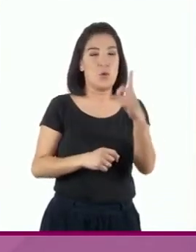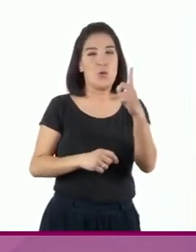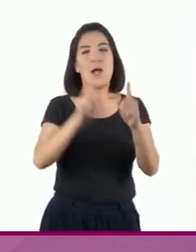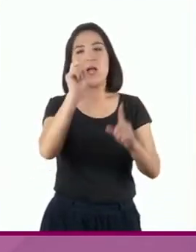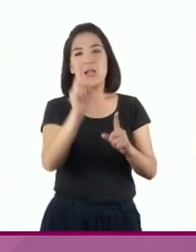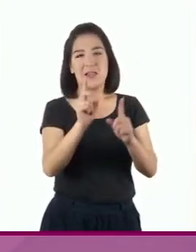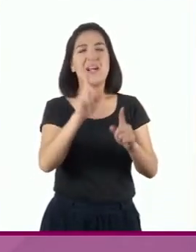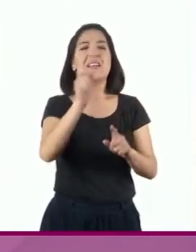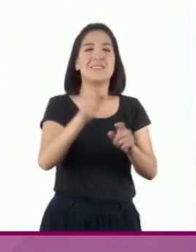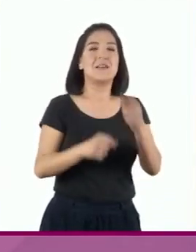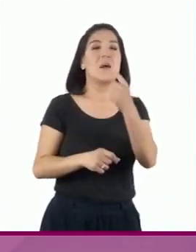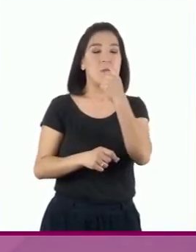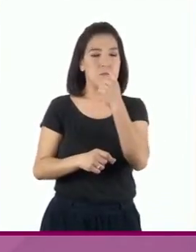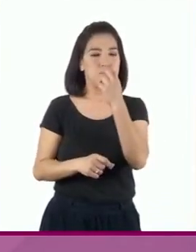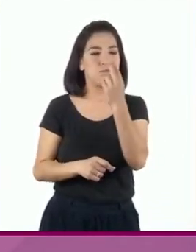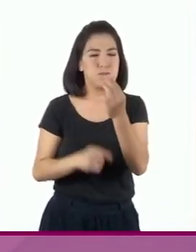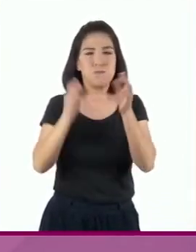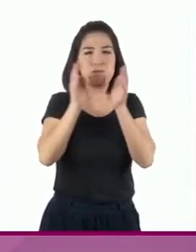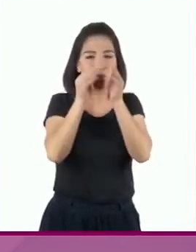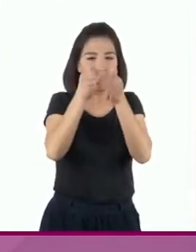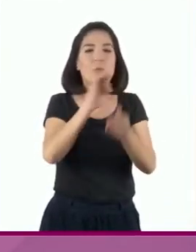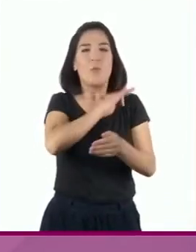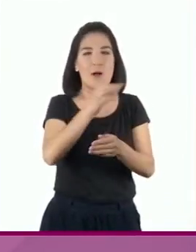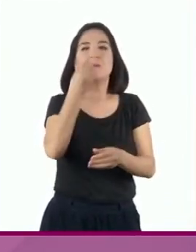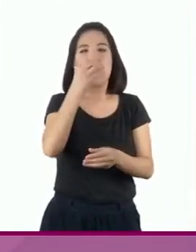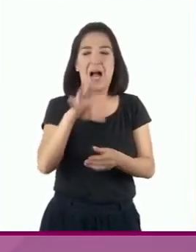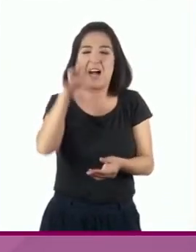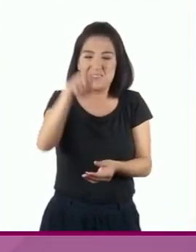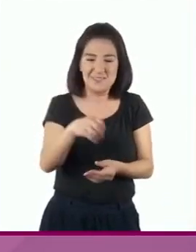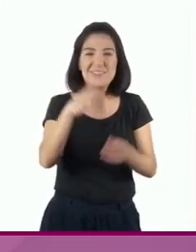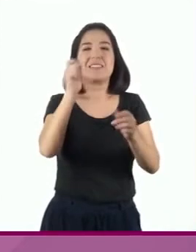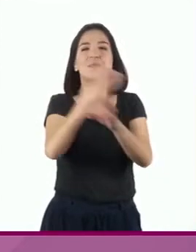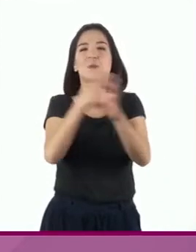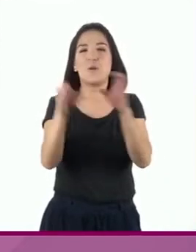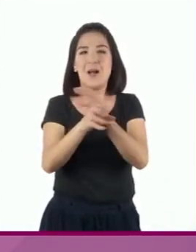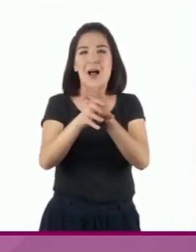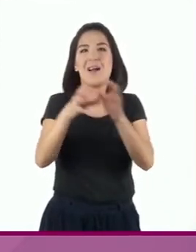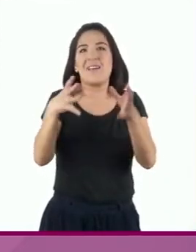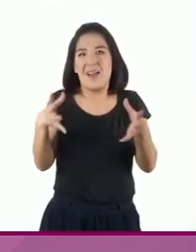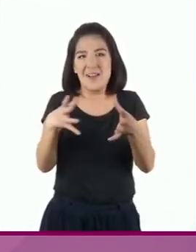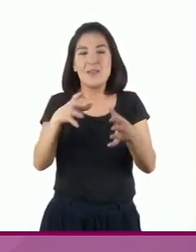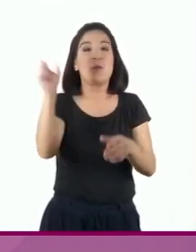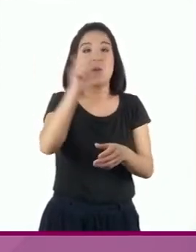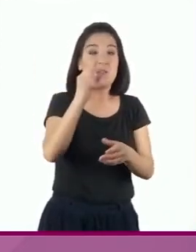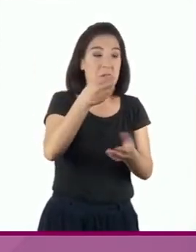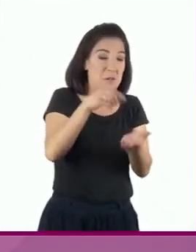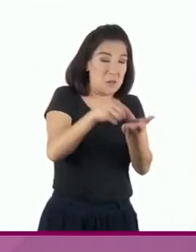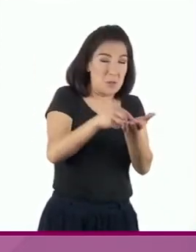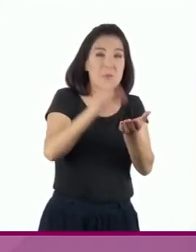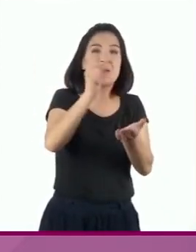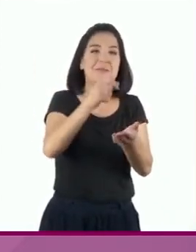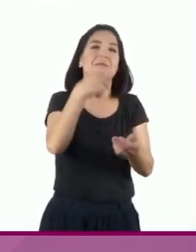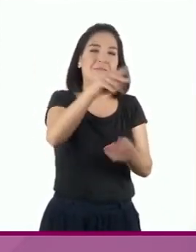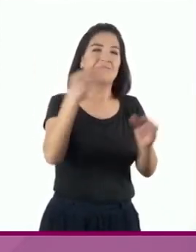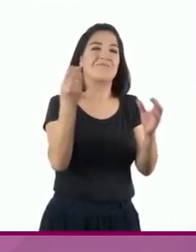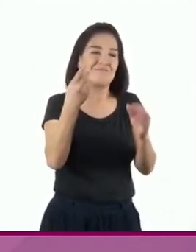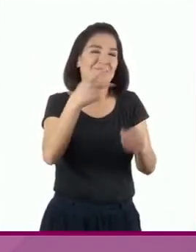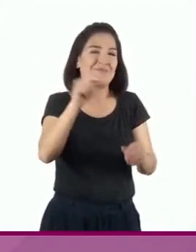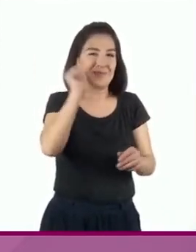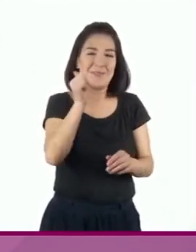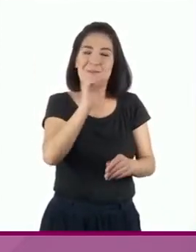Ahora veamos los resultados. Revisen si coinciden. Empecemos con el pinzón terrestre grande.